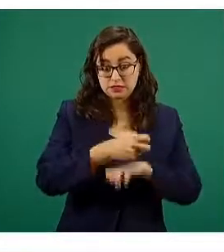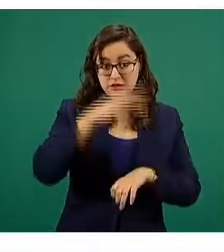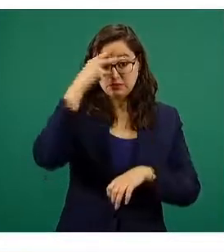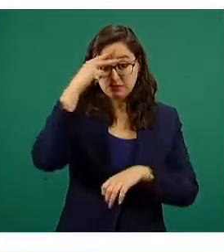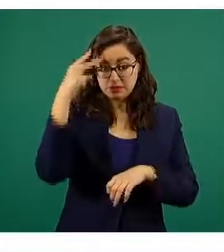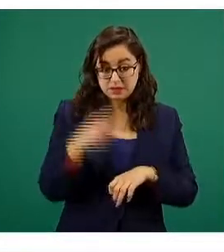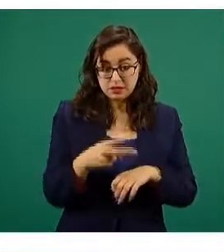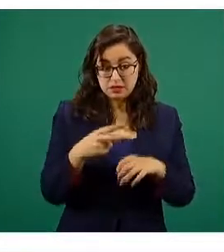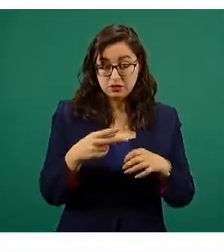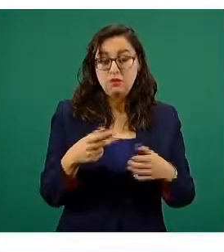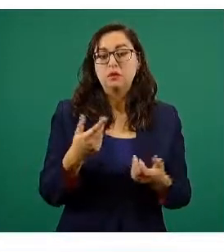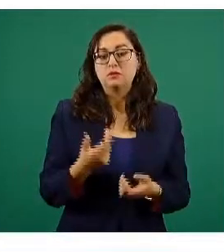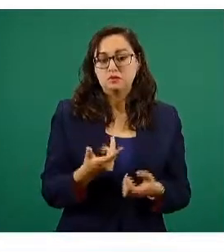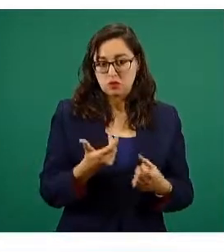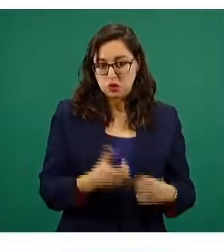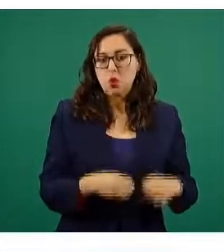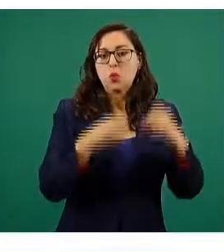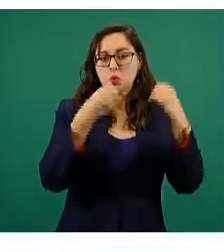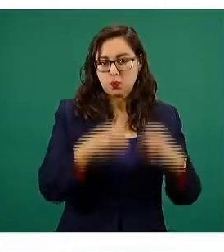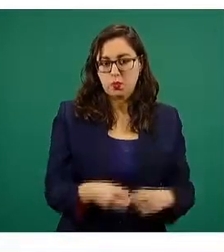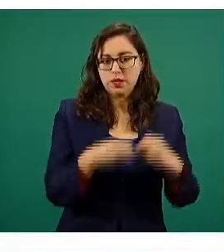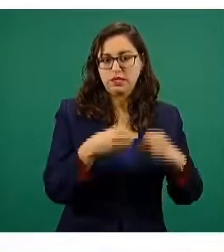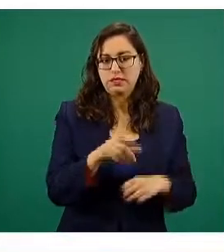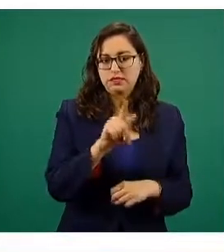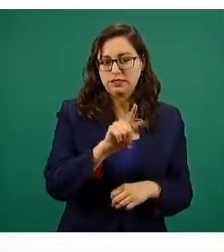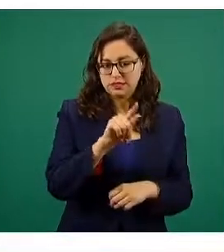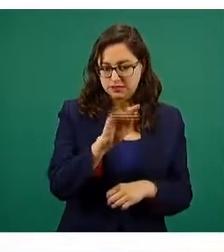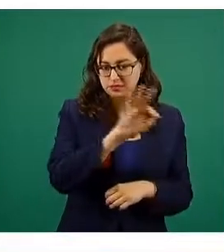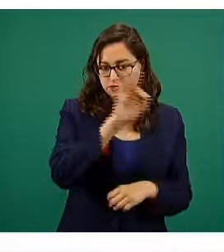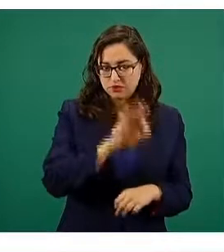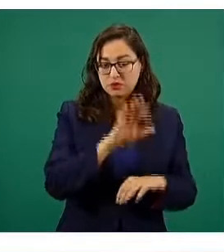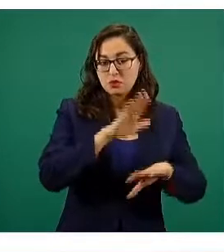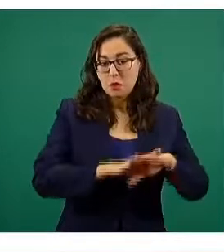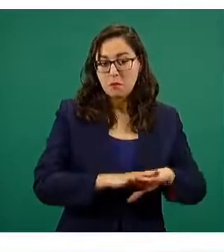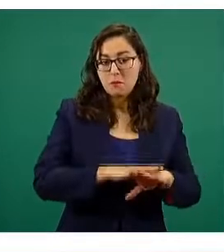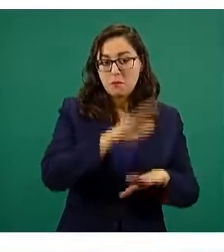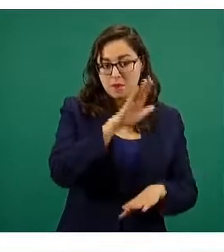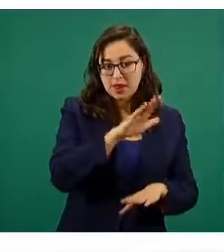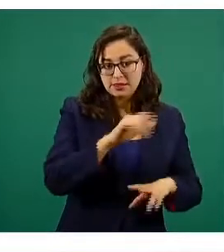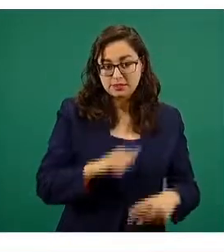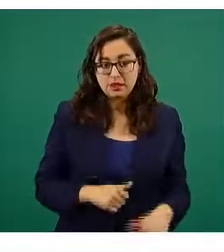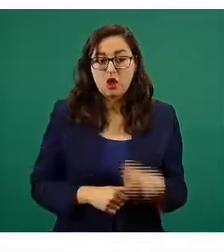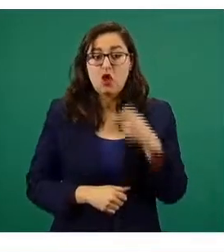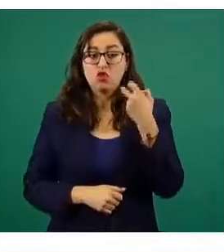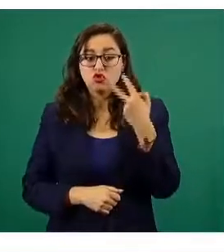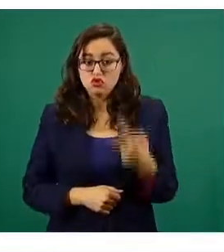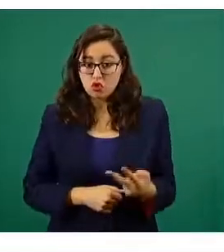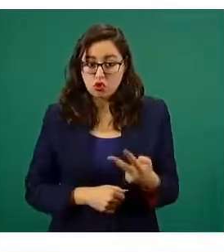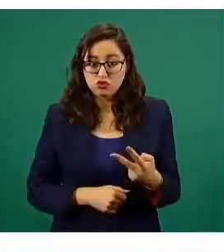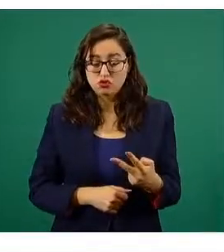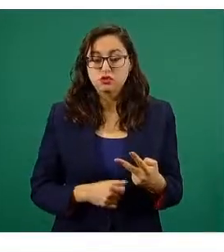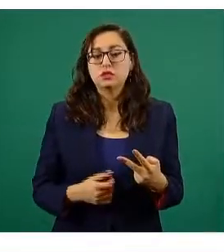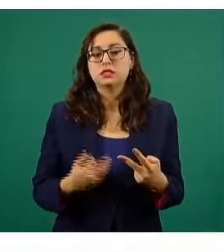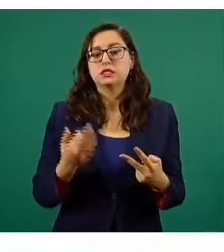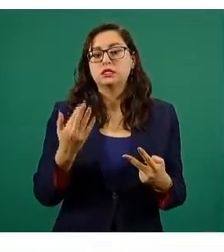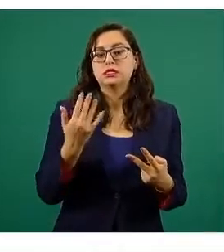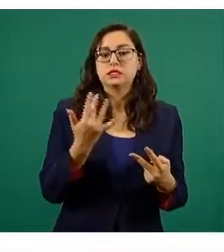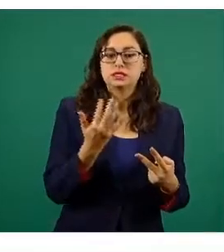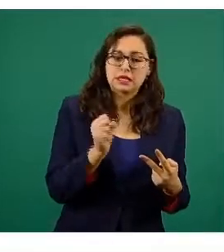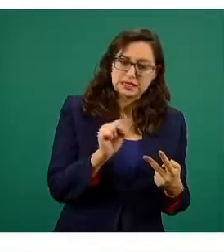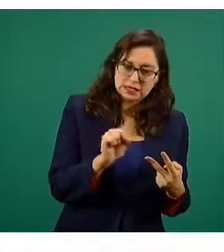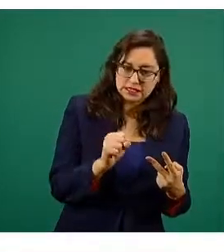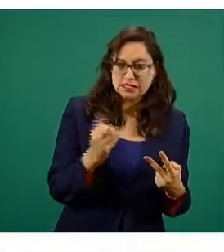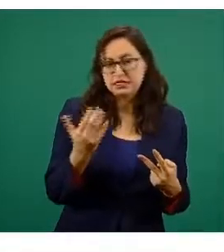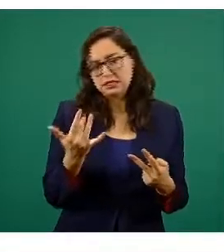Estado de México, tienen ocupaciones superiores al 70%. 2 están entre 50 y 69%, a